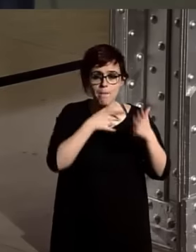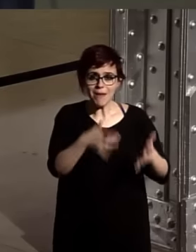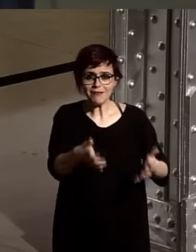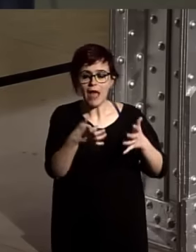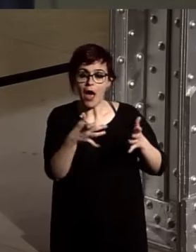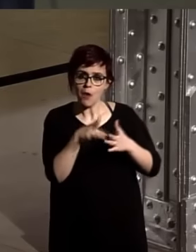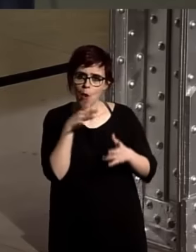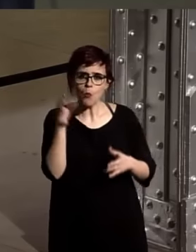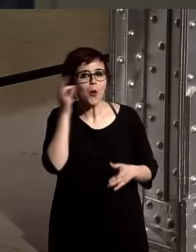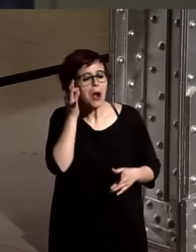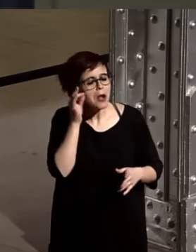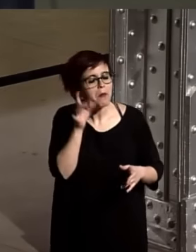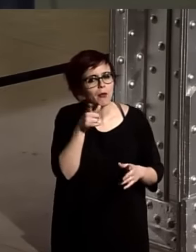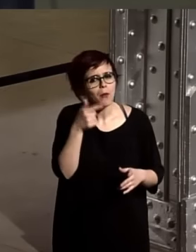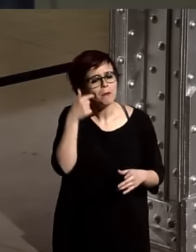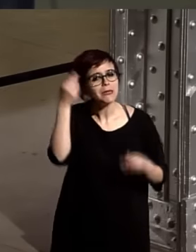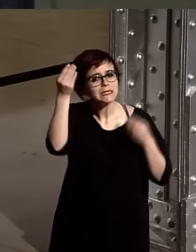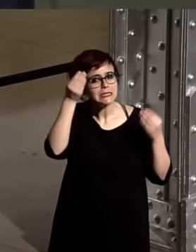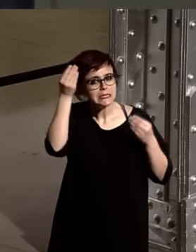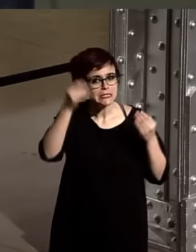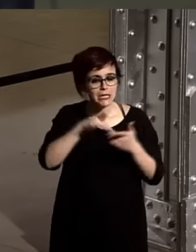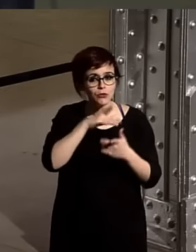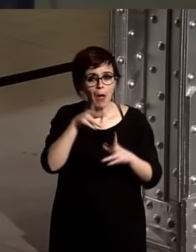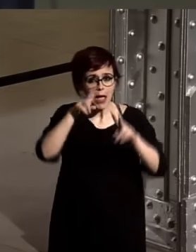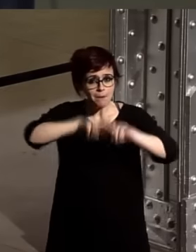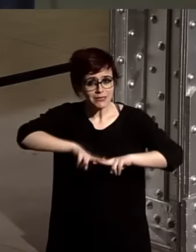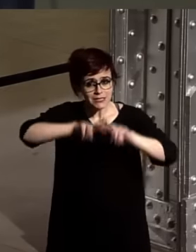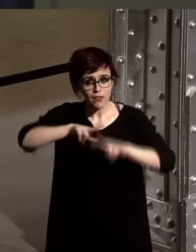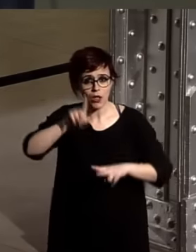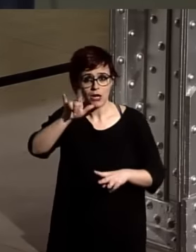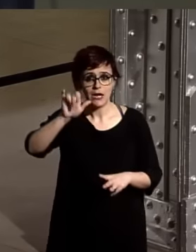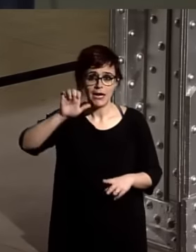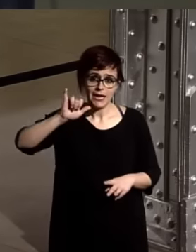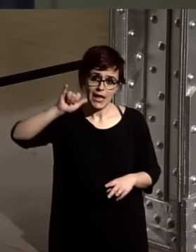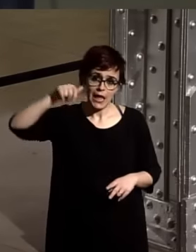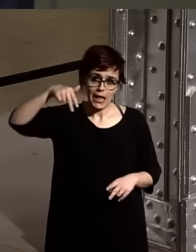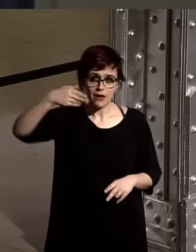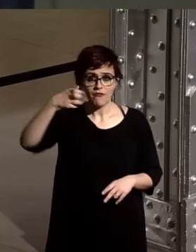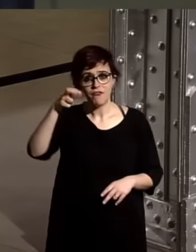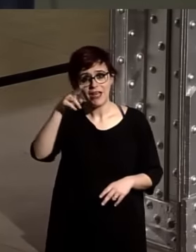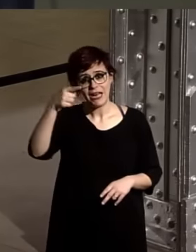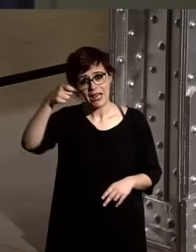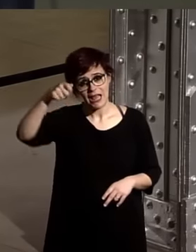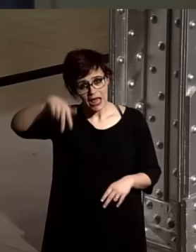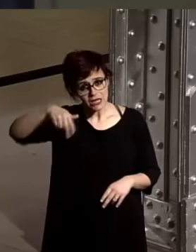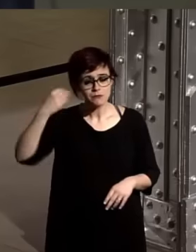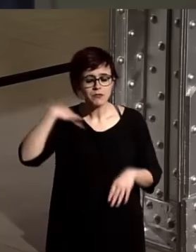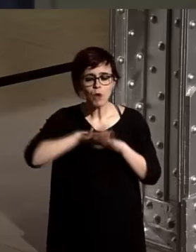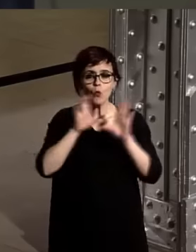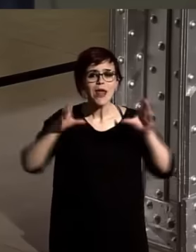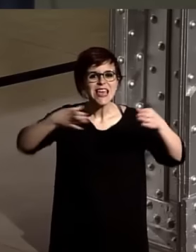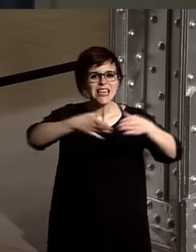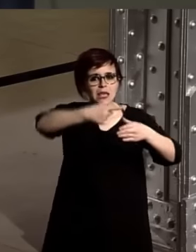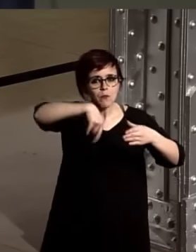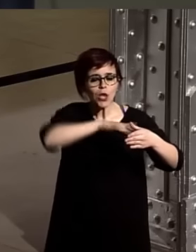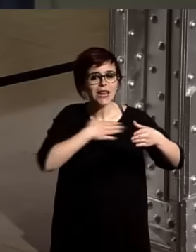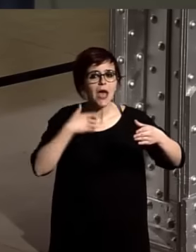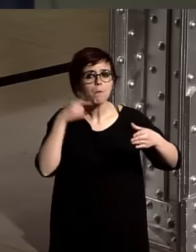me ha venido a la cabeza el caso de un investigador Li berger que estaba buscando eh un equipo formado